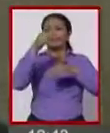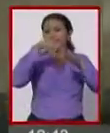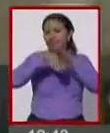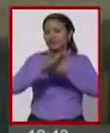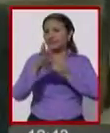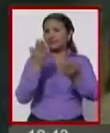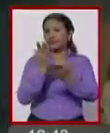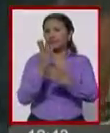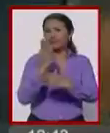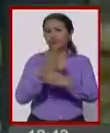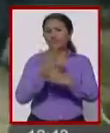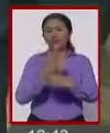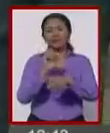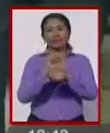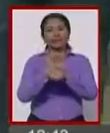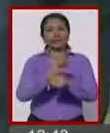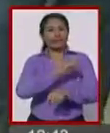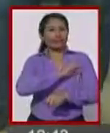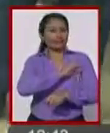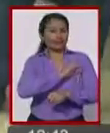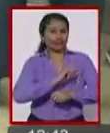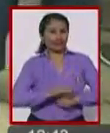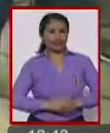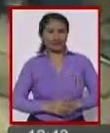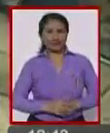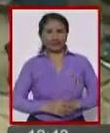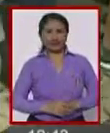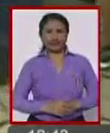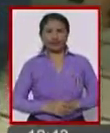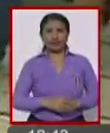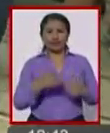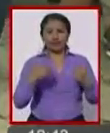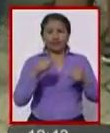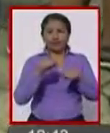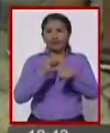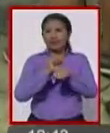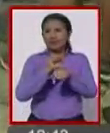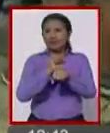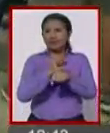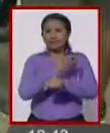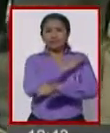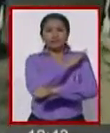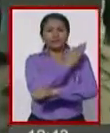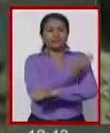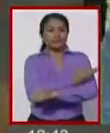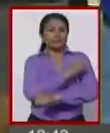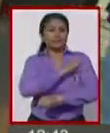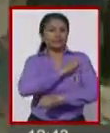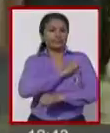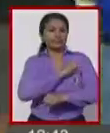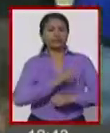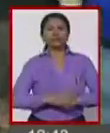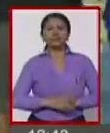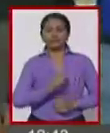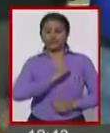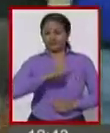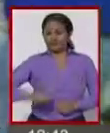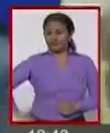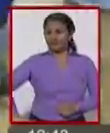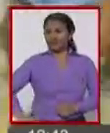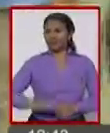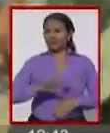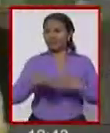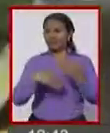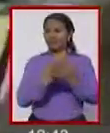ingresen y no perjudiquen el trabajo de la policía, de los bomberos que están trabajando arduamente, bomberos de la policía, bomberos de la alcaldía,